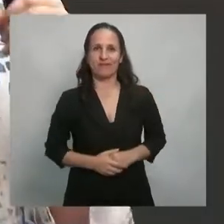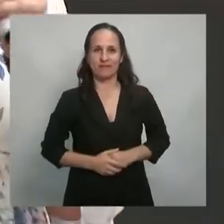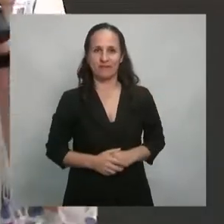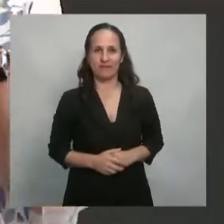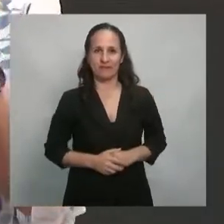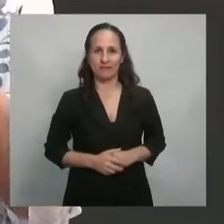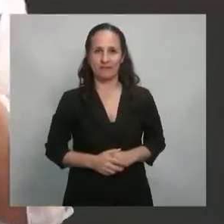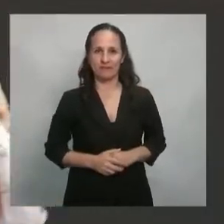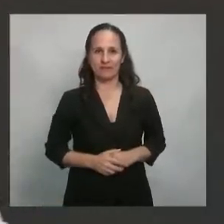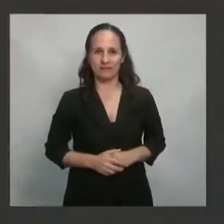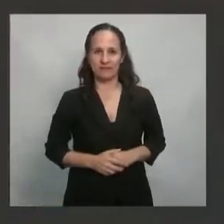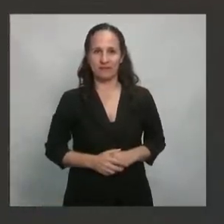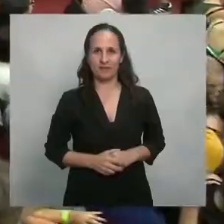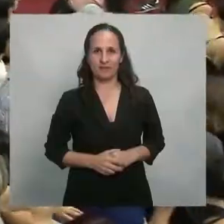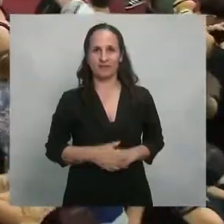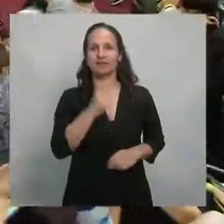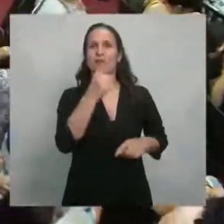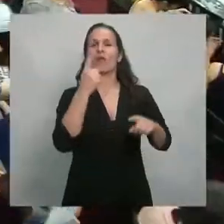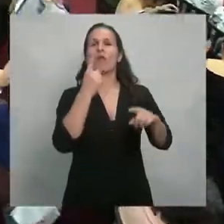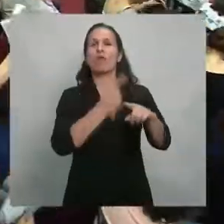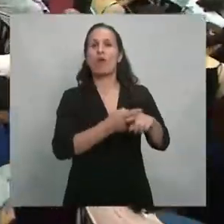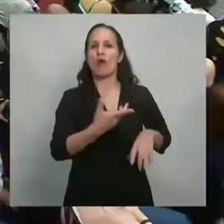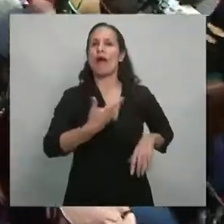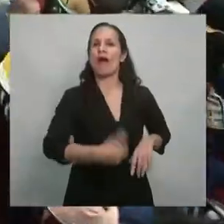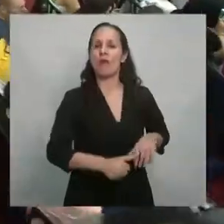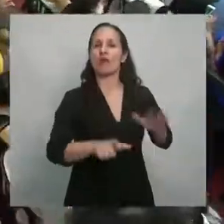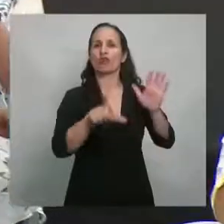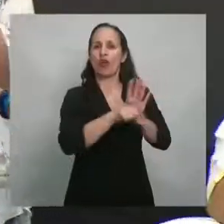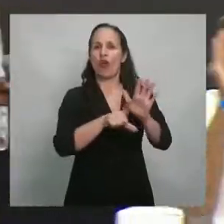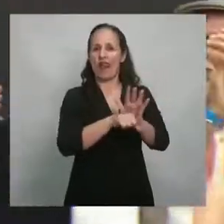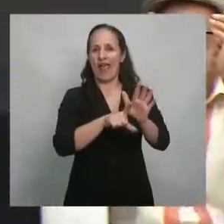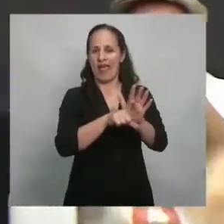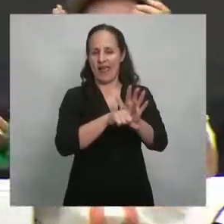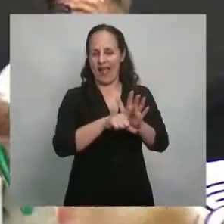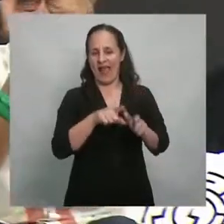el... Gracias. Por el aborto legal y seguro.